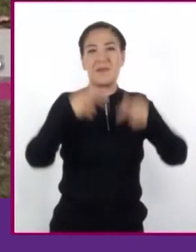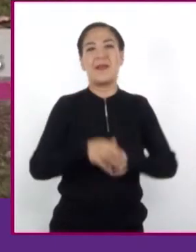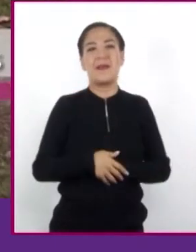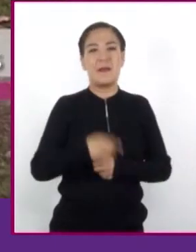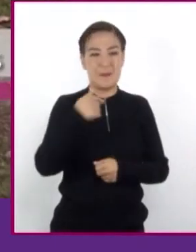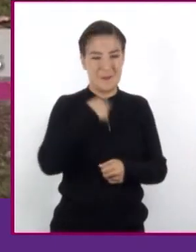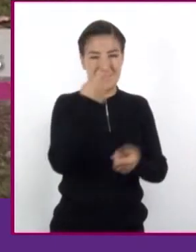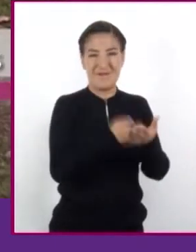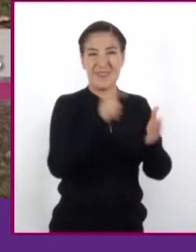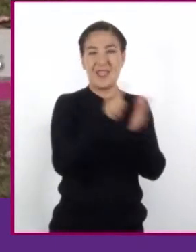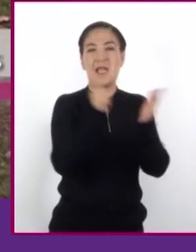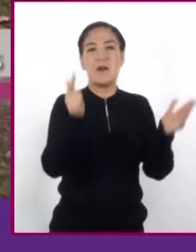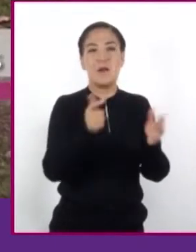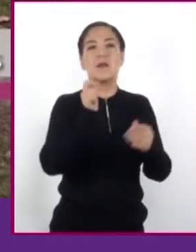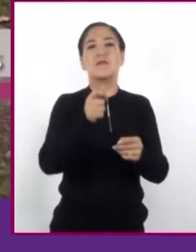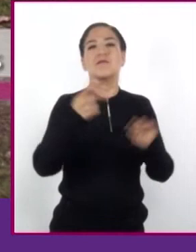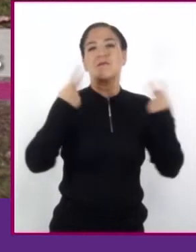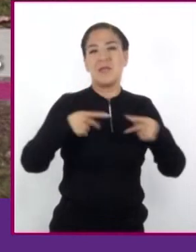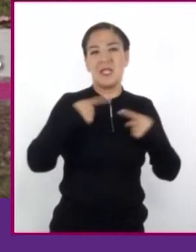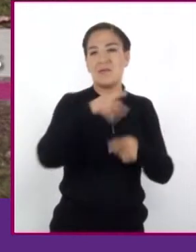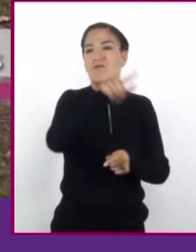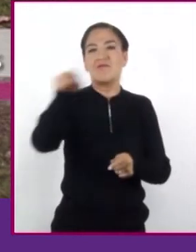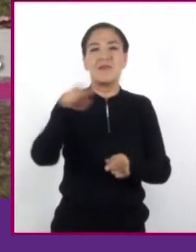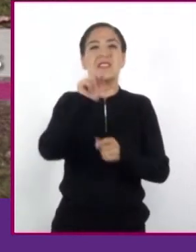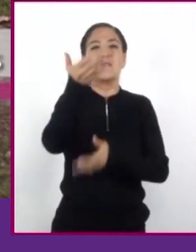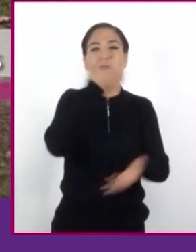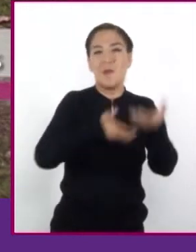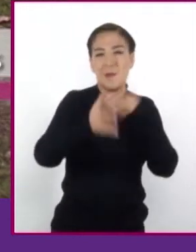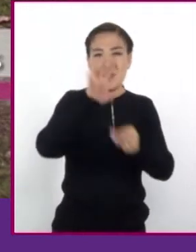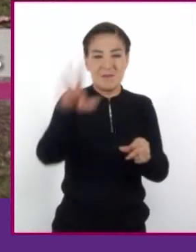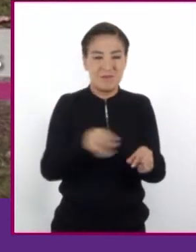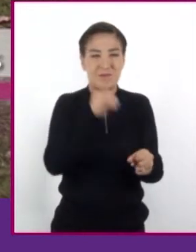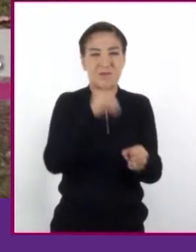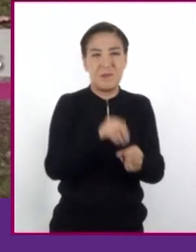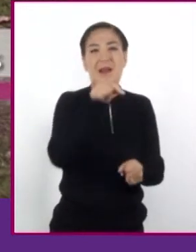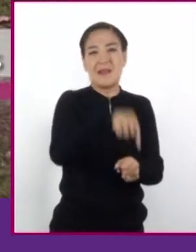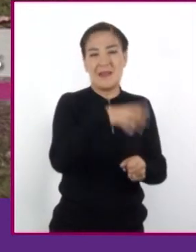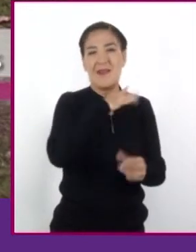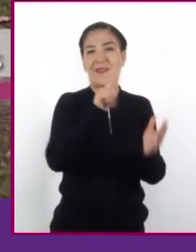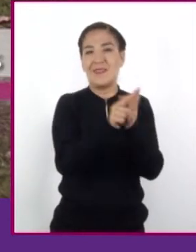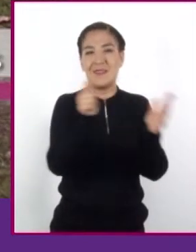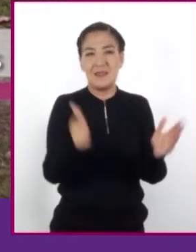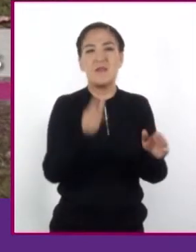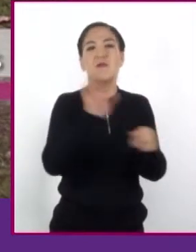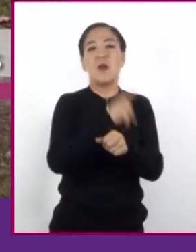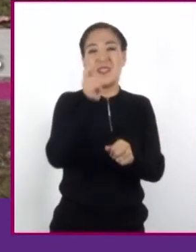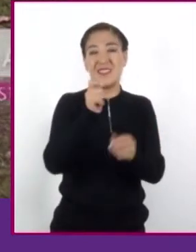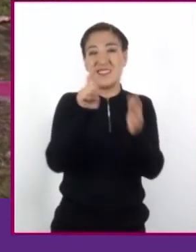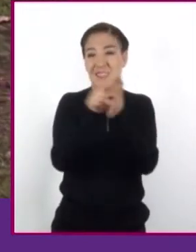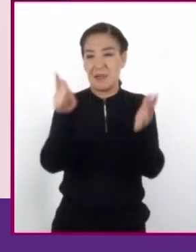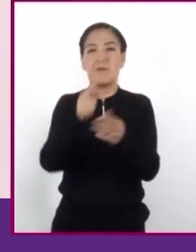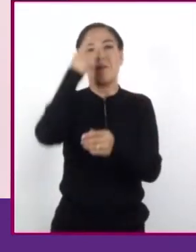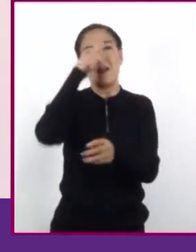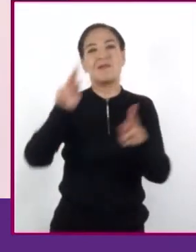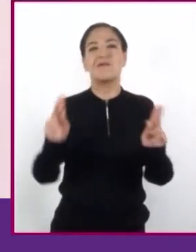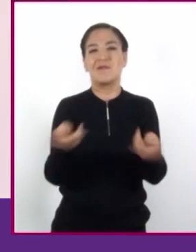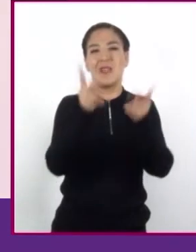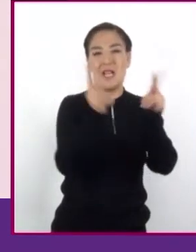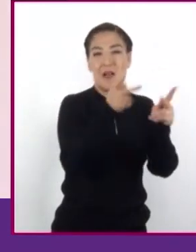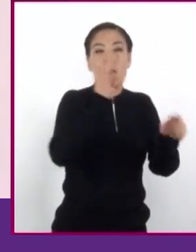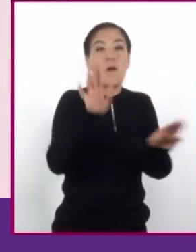en este libro a los libreros con los comerciantes, porque, entre otras cosas, porque los libros eran una de tantas mercancías. No